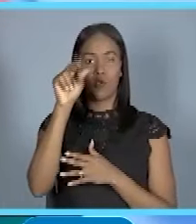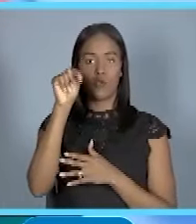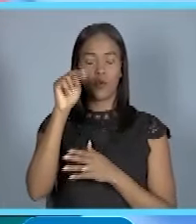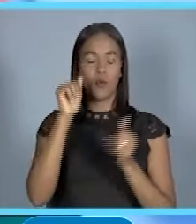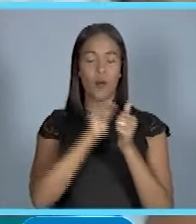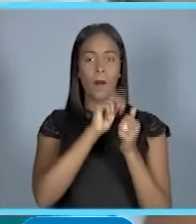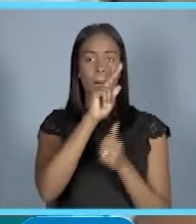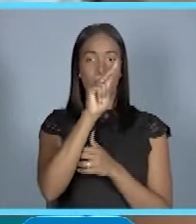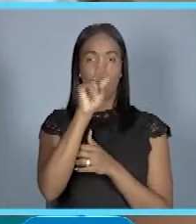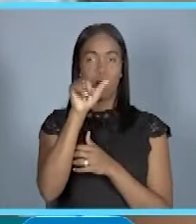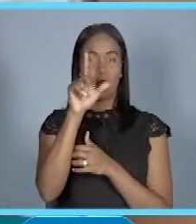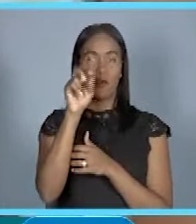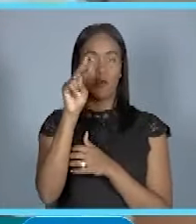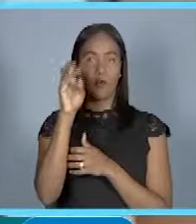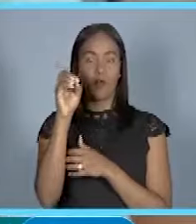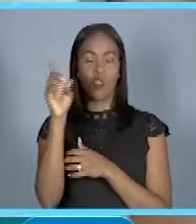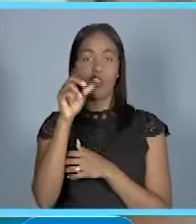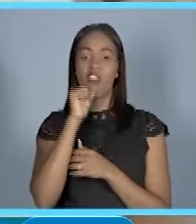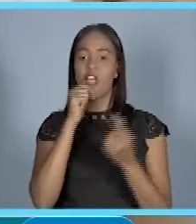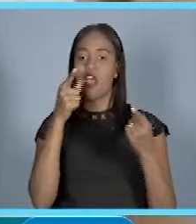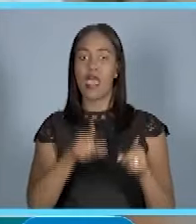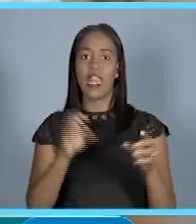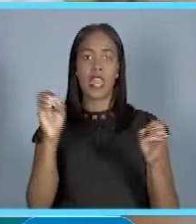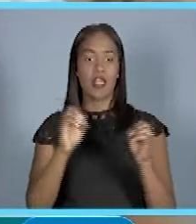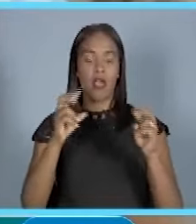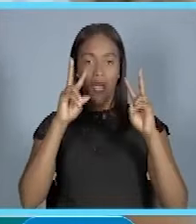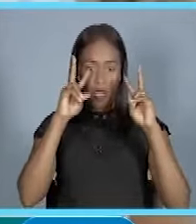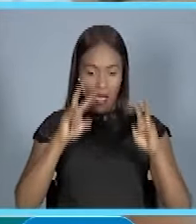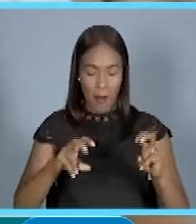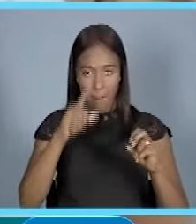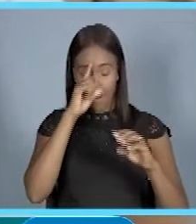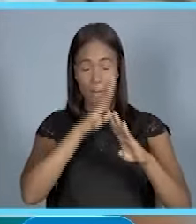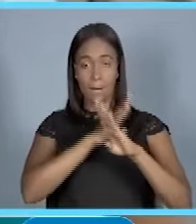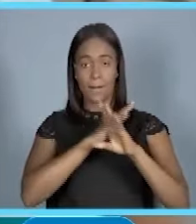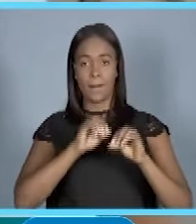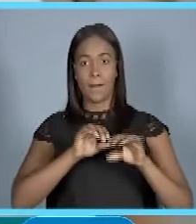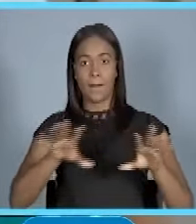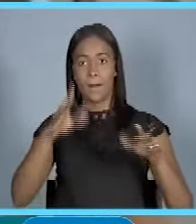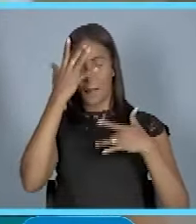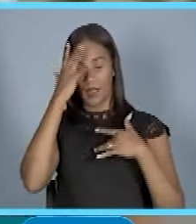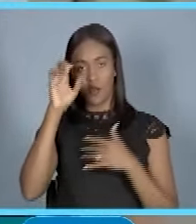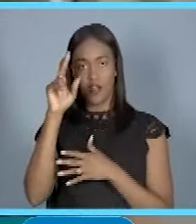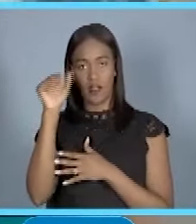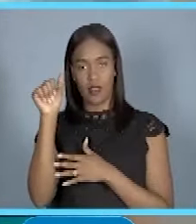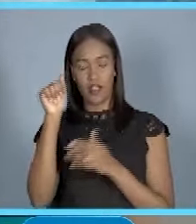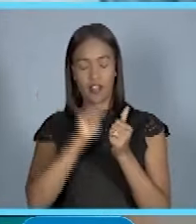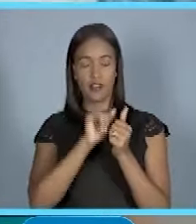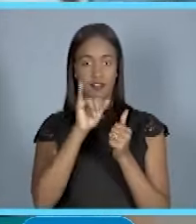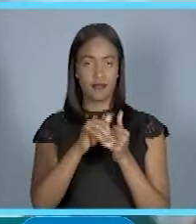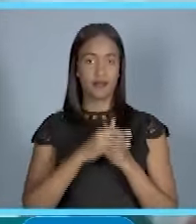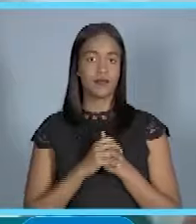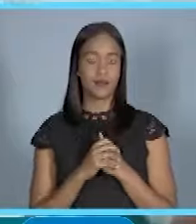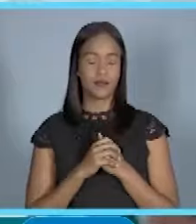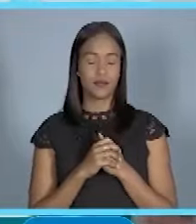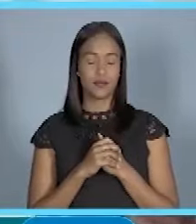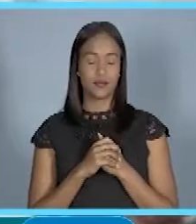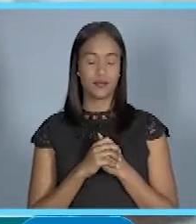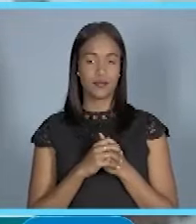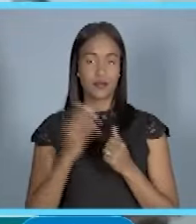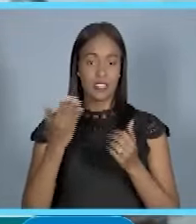Nuevo, donde no se ha realizado ningún levantamiento para evitar la propagación del cólera, según los galenos. Lavarse